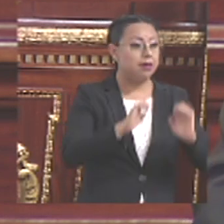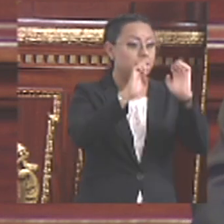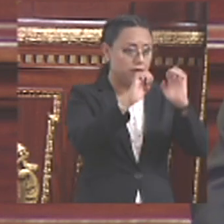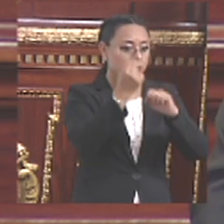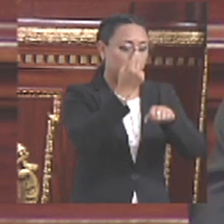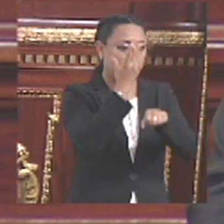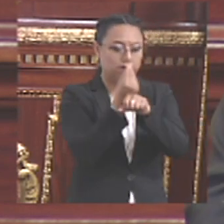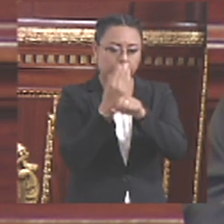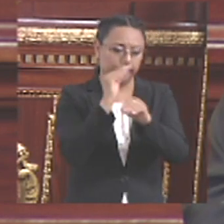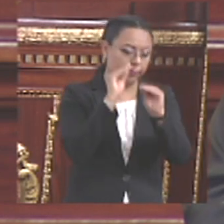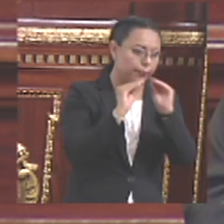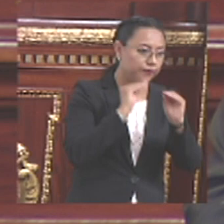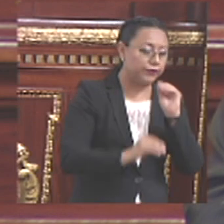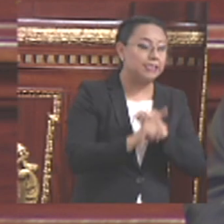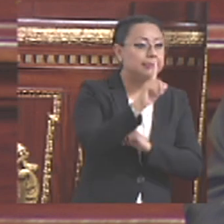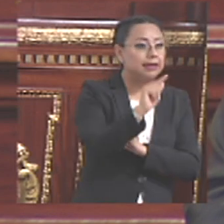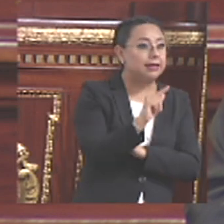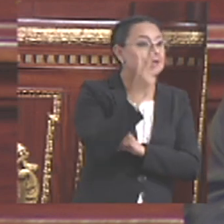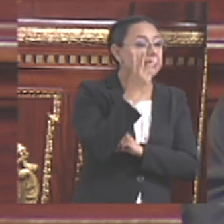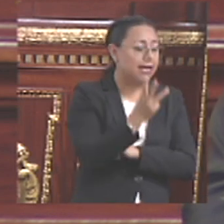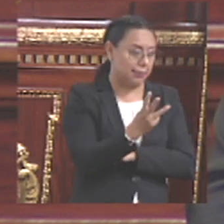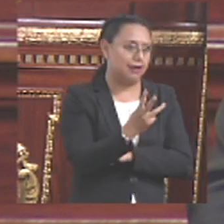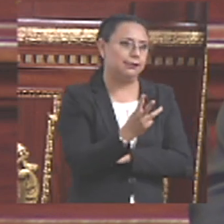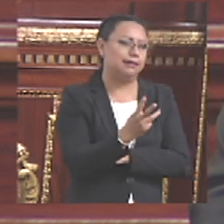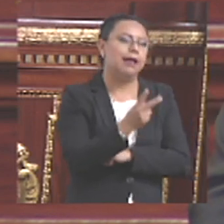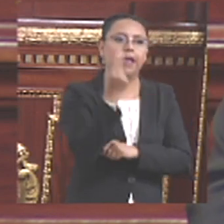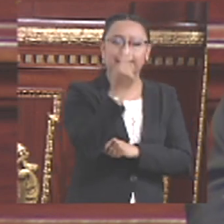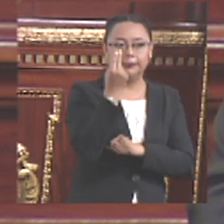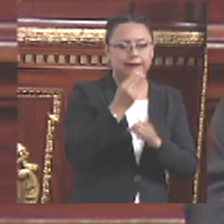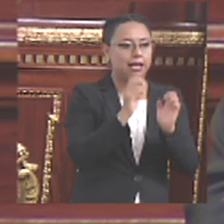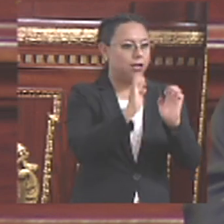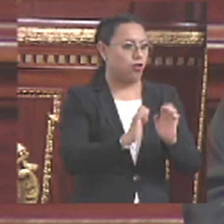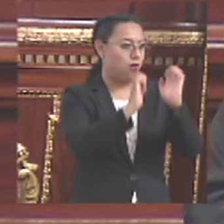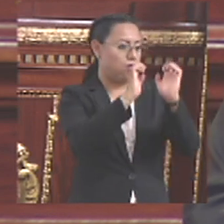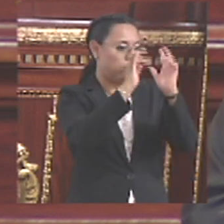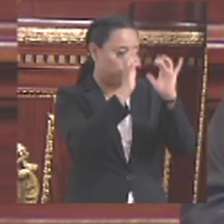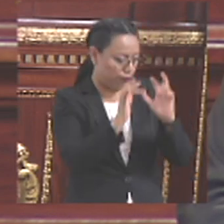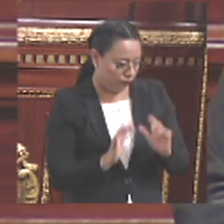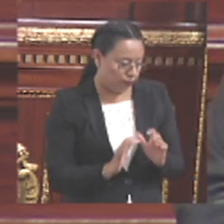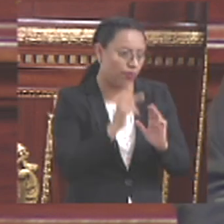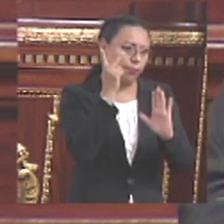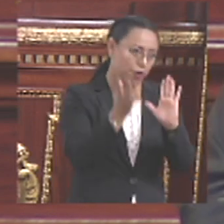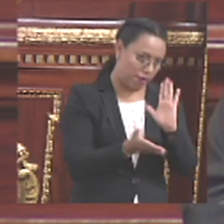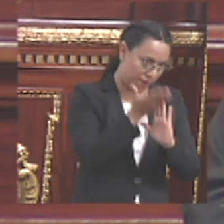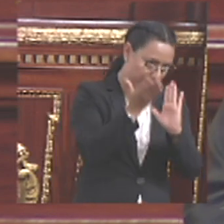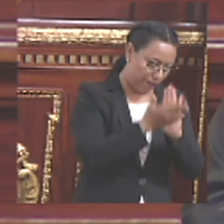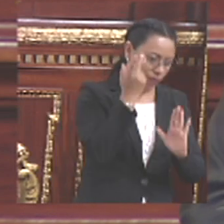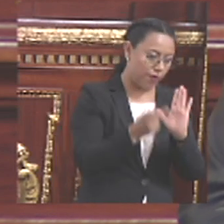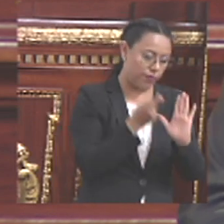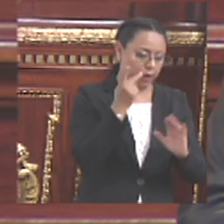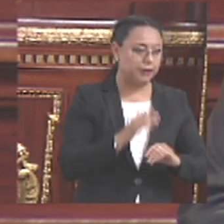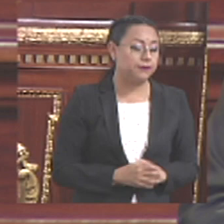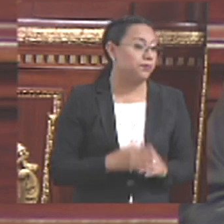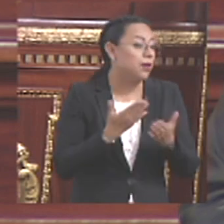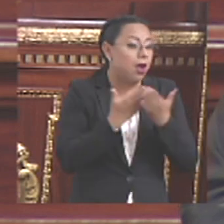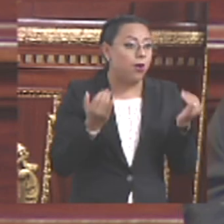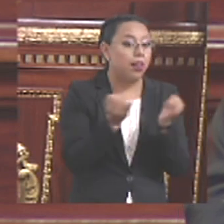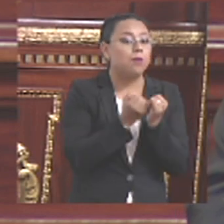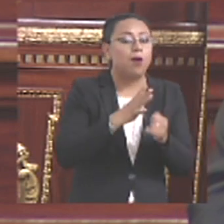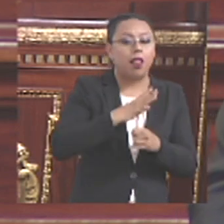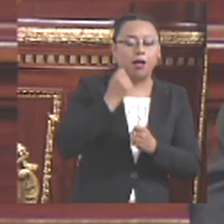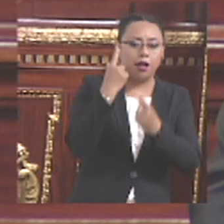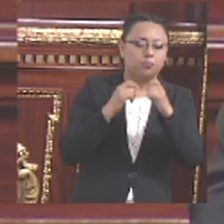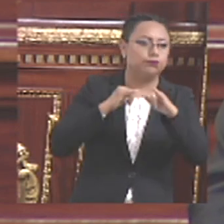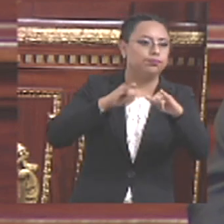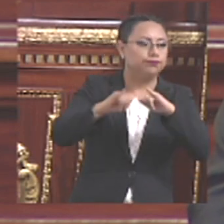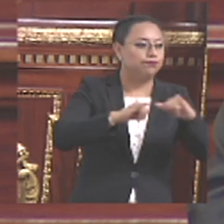y 63 que es necesario reconstruir, sin mencionar los predios que por más que han luchado nunca